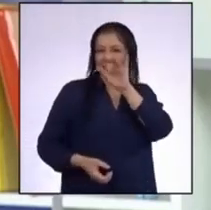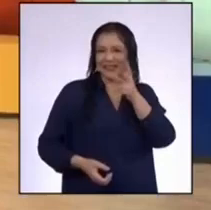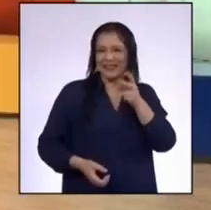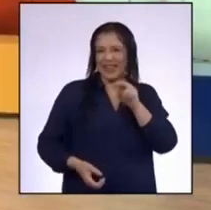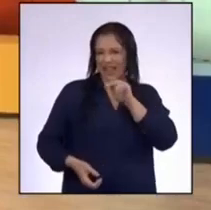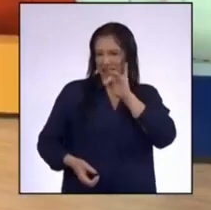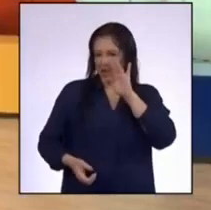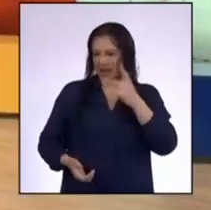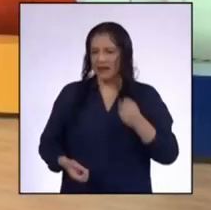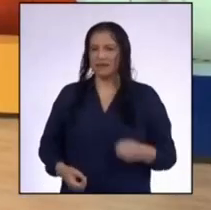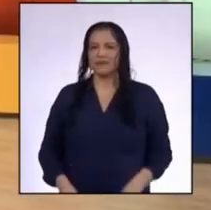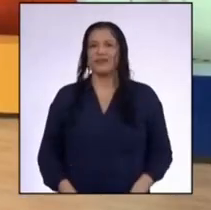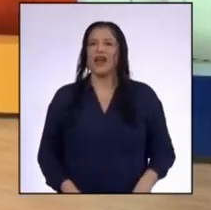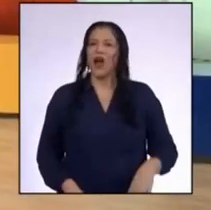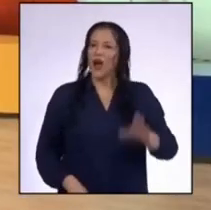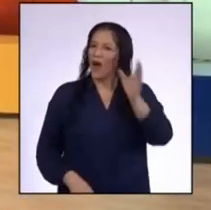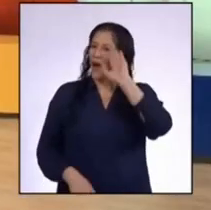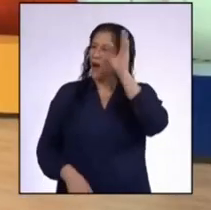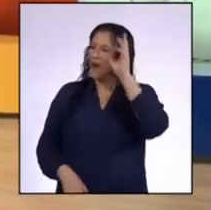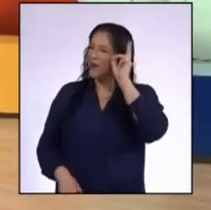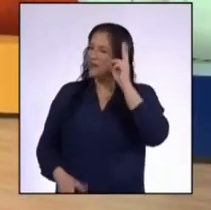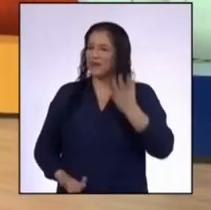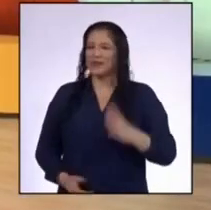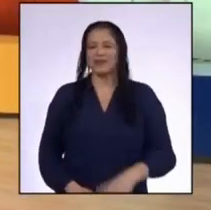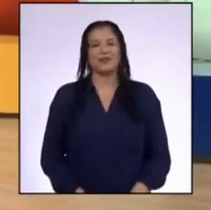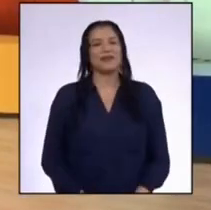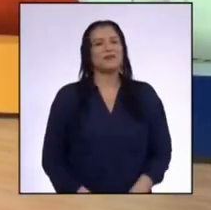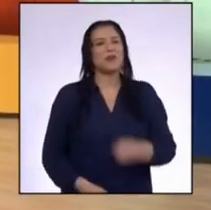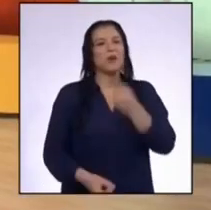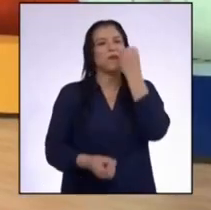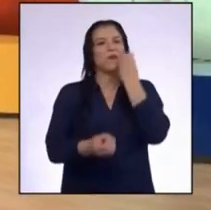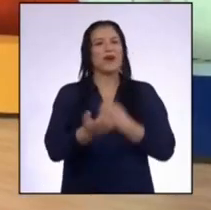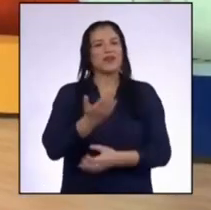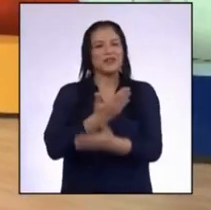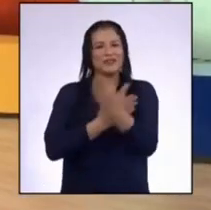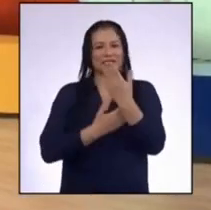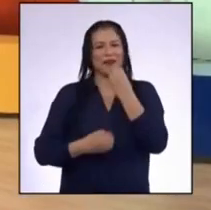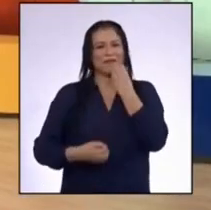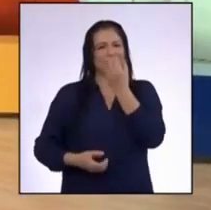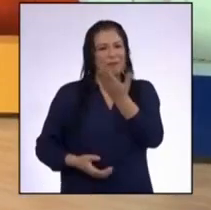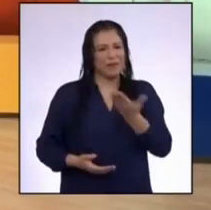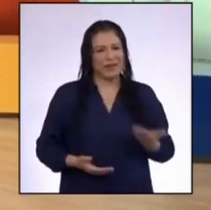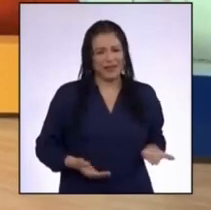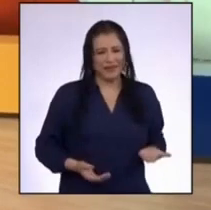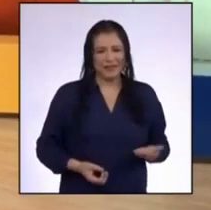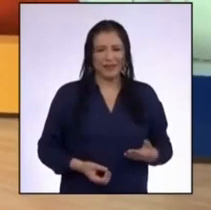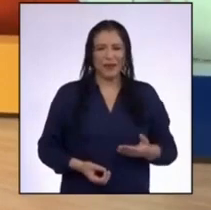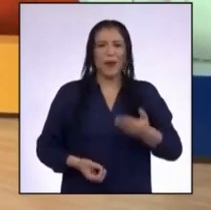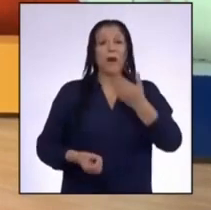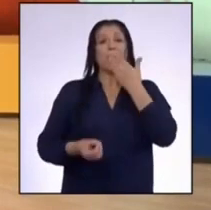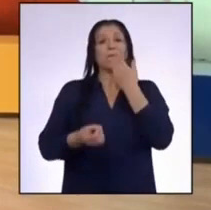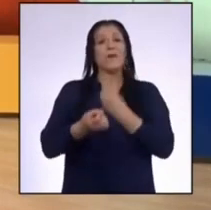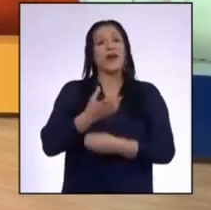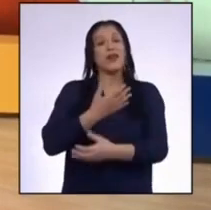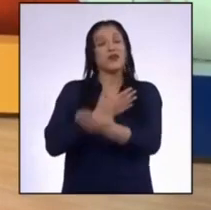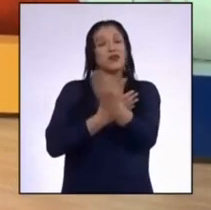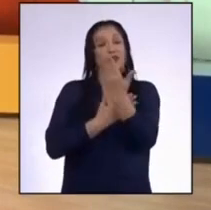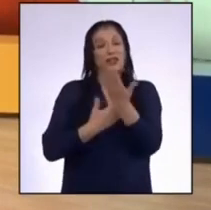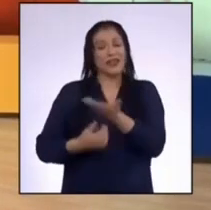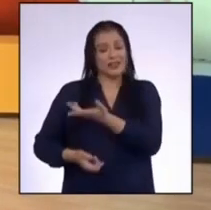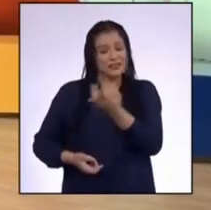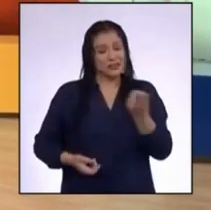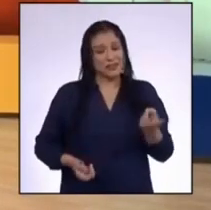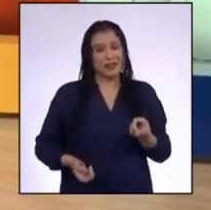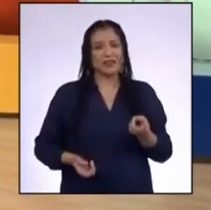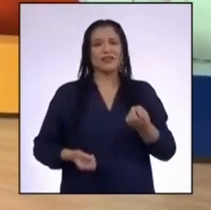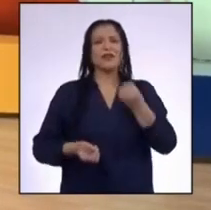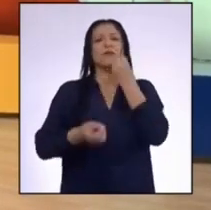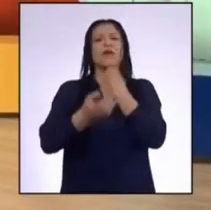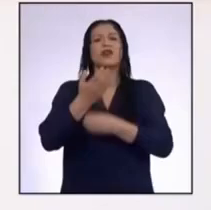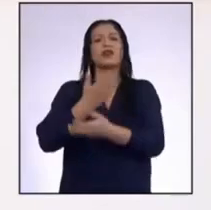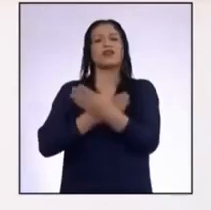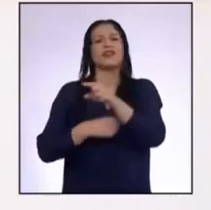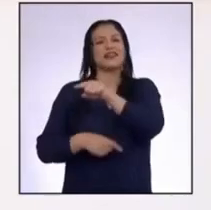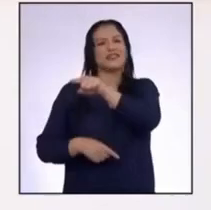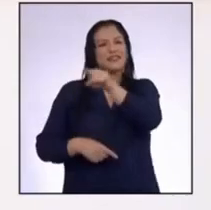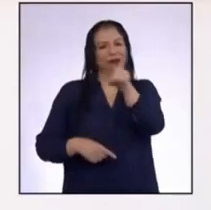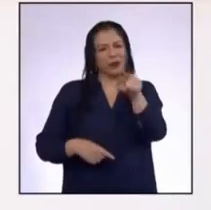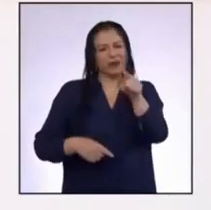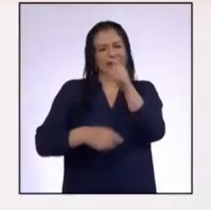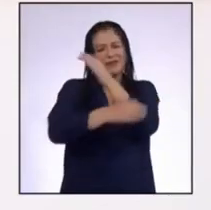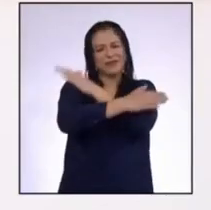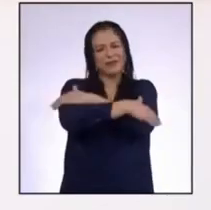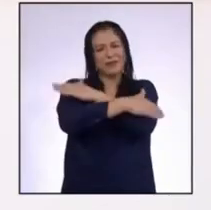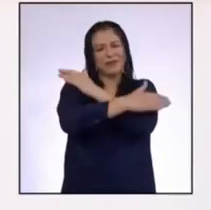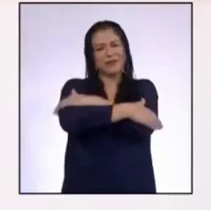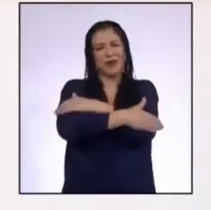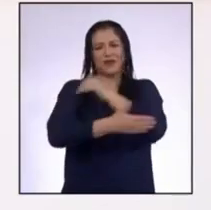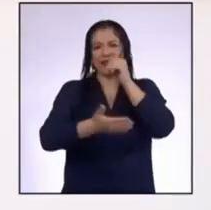Nina. ¡Hola, profesora! Buenos días, profesora, bienvenida. Buenos días, Miluska Junior. Y buenos días, estimadas